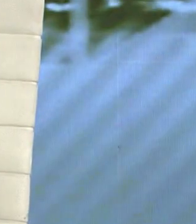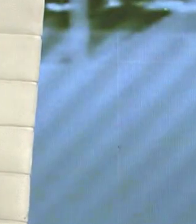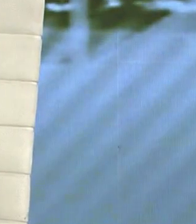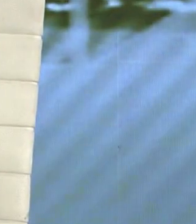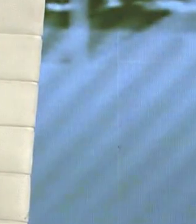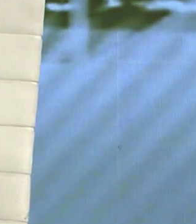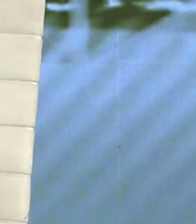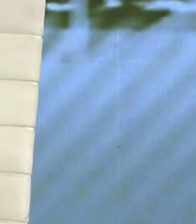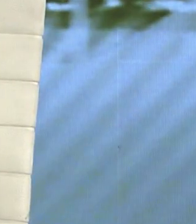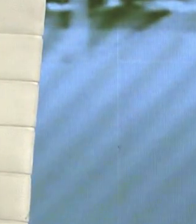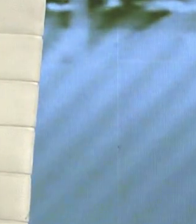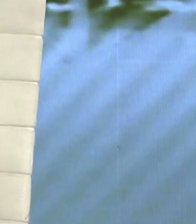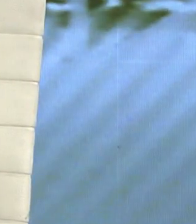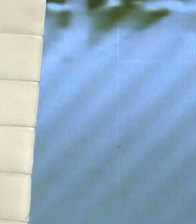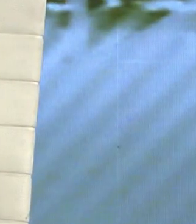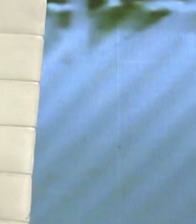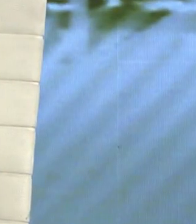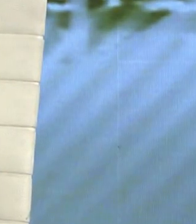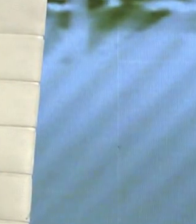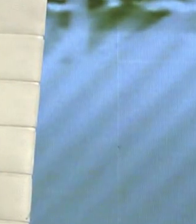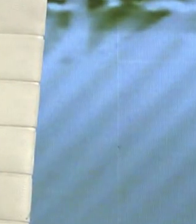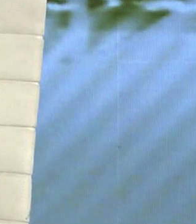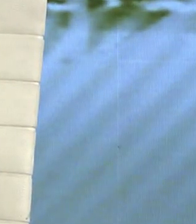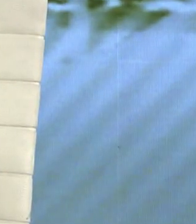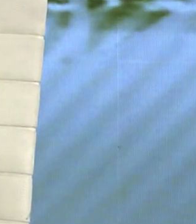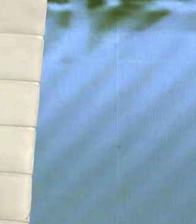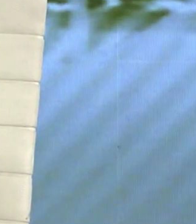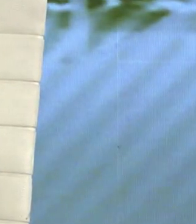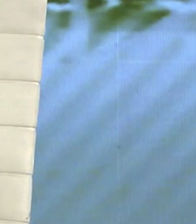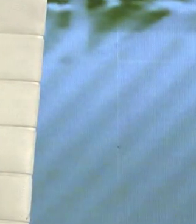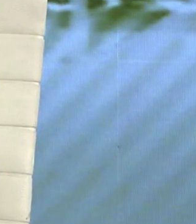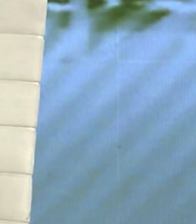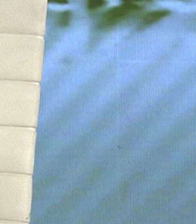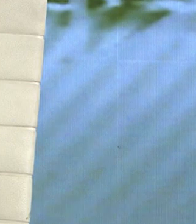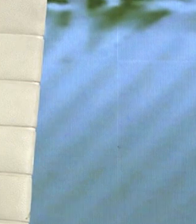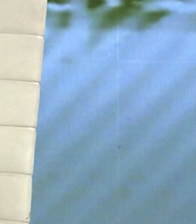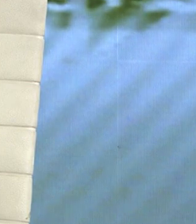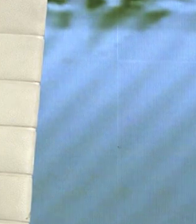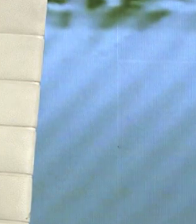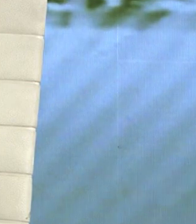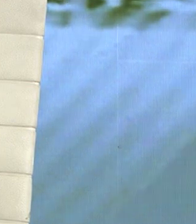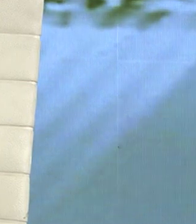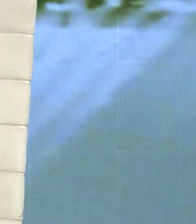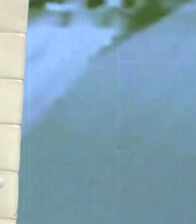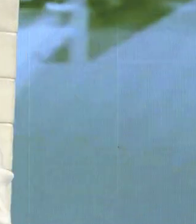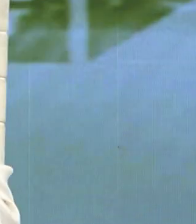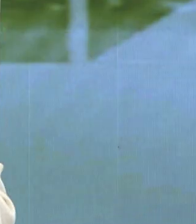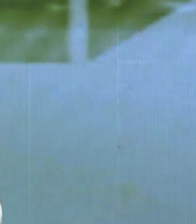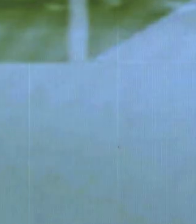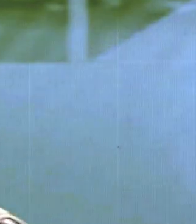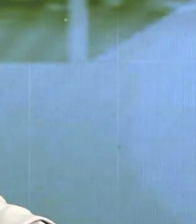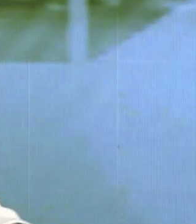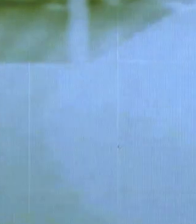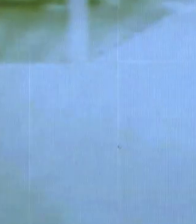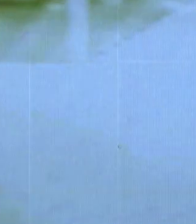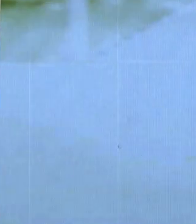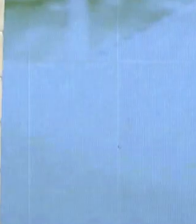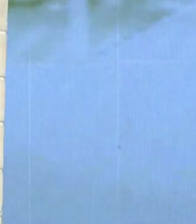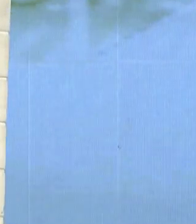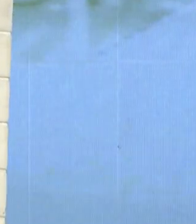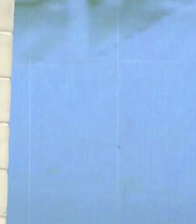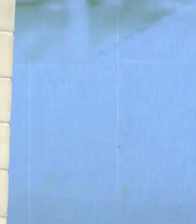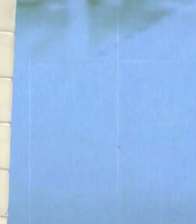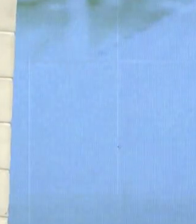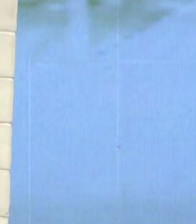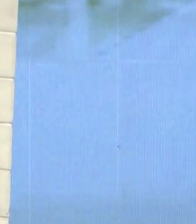Microbiota intestinal, el tema del día de hoy. Bueno, ya nos adelantamos a la Navidad. La doctora Carla Díaz nos acompaña el